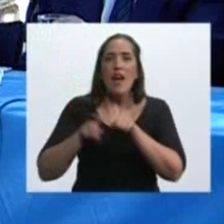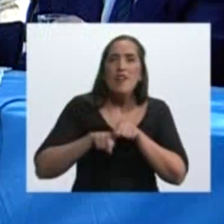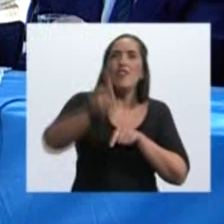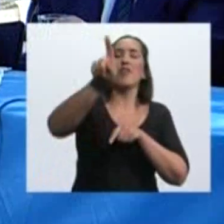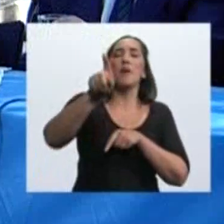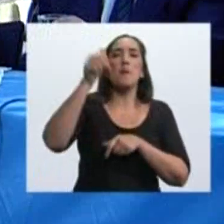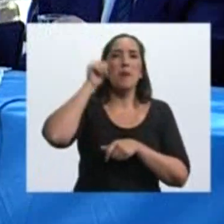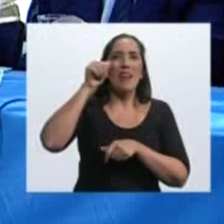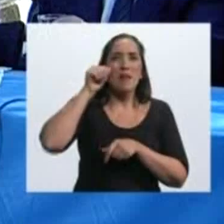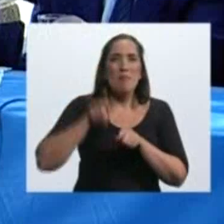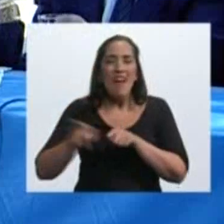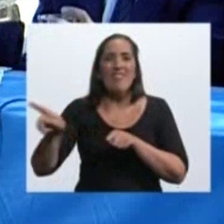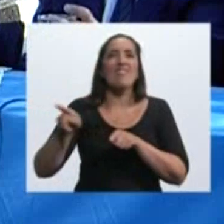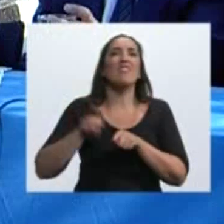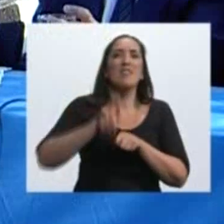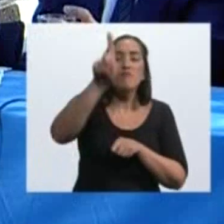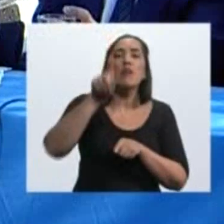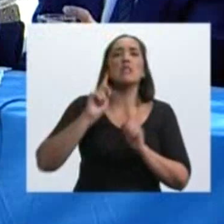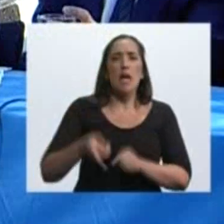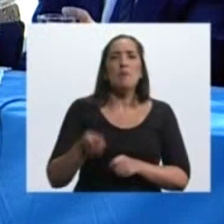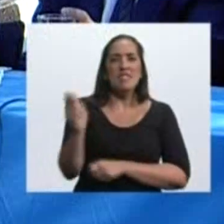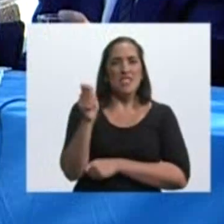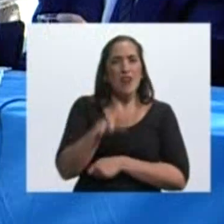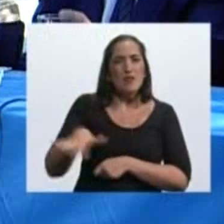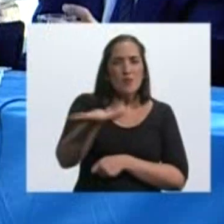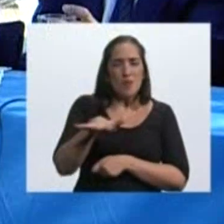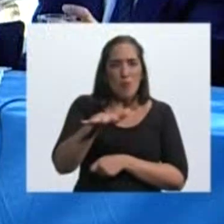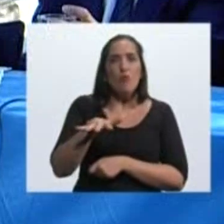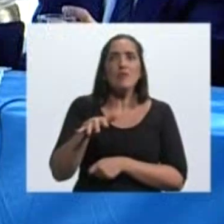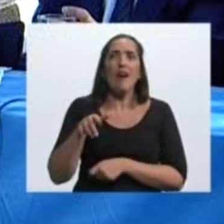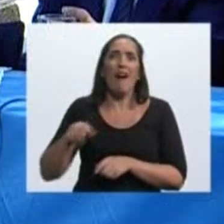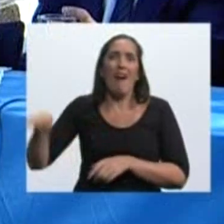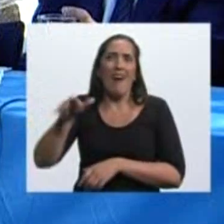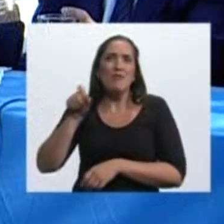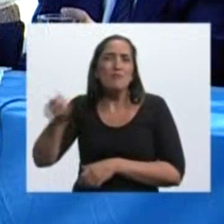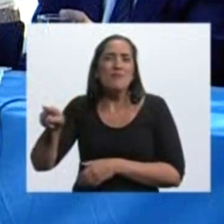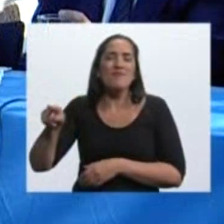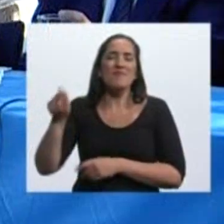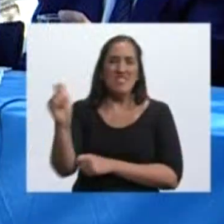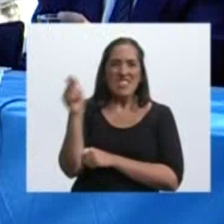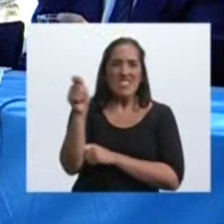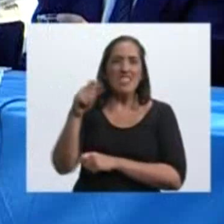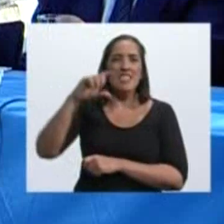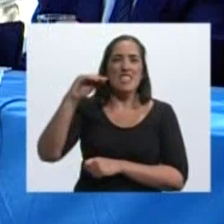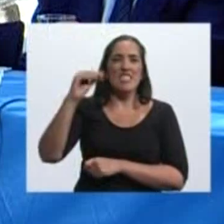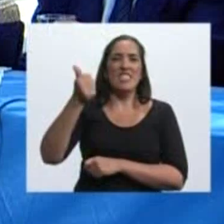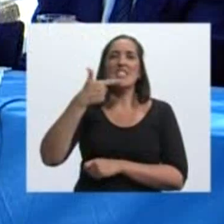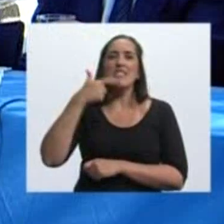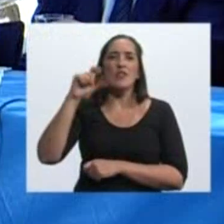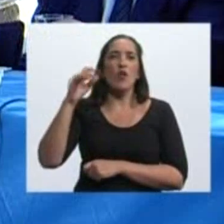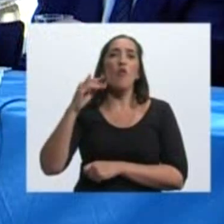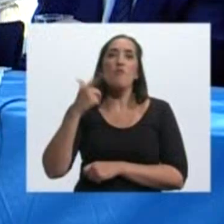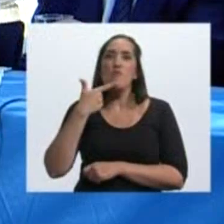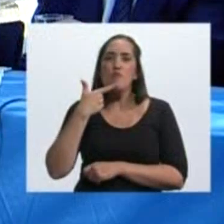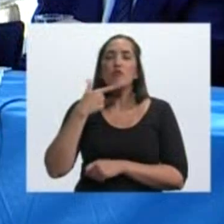nuevas, inclusive en Chascomús, algo que deseaba mucho la ciudad de Chascomús, hemos hecho una desviación de 20